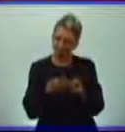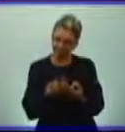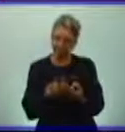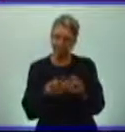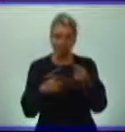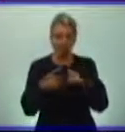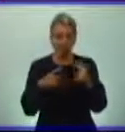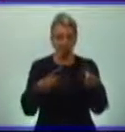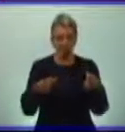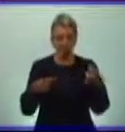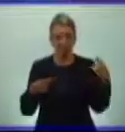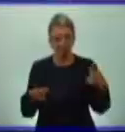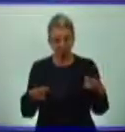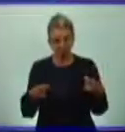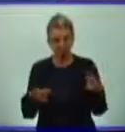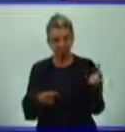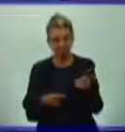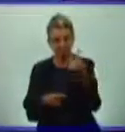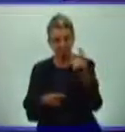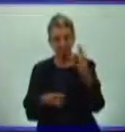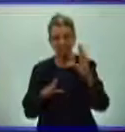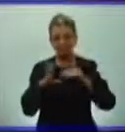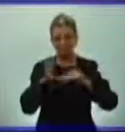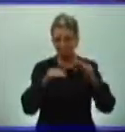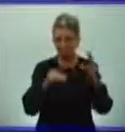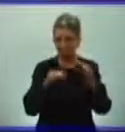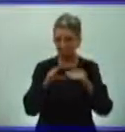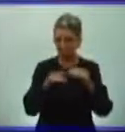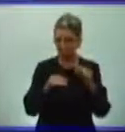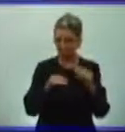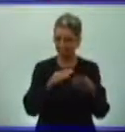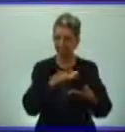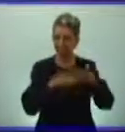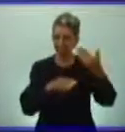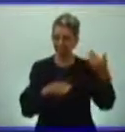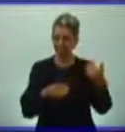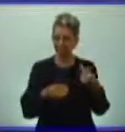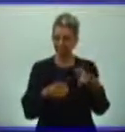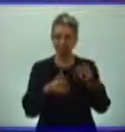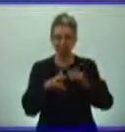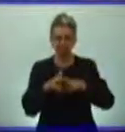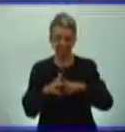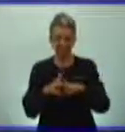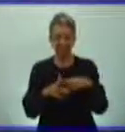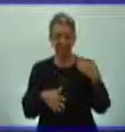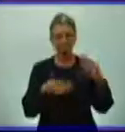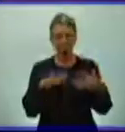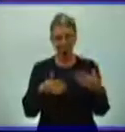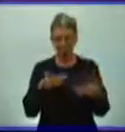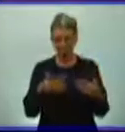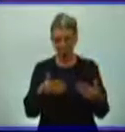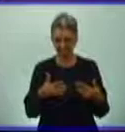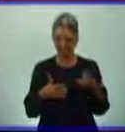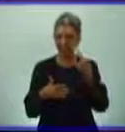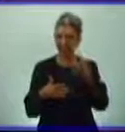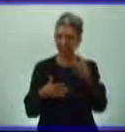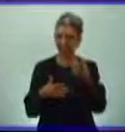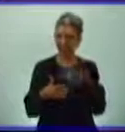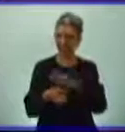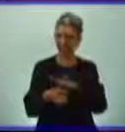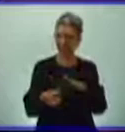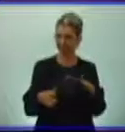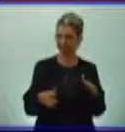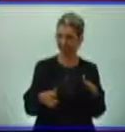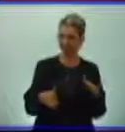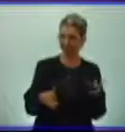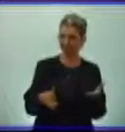porque deben conversar primero con los estudiantes antes de que ellos resuelvan las actividades. Como han podido ver en este